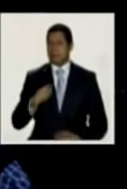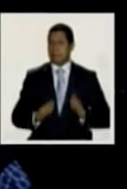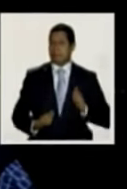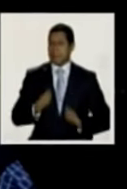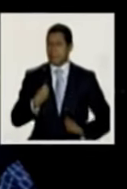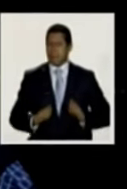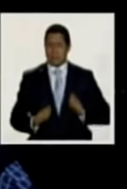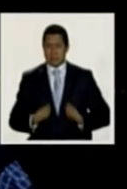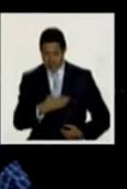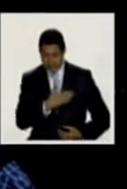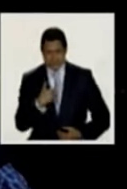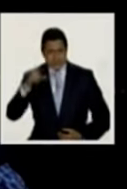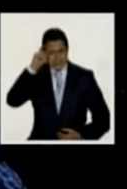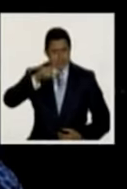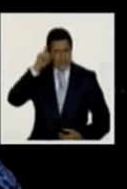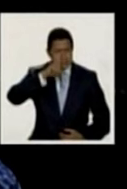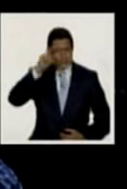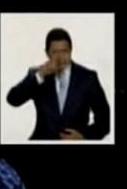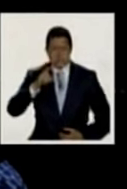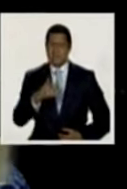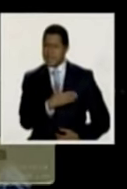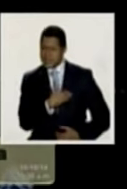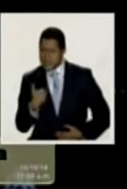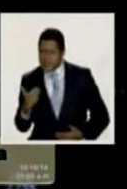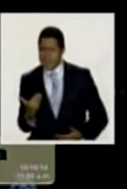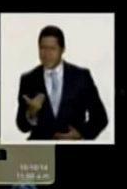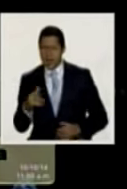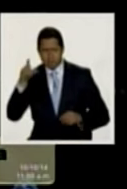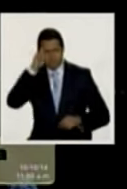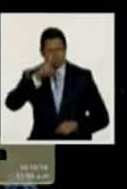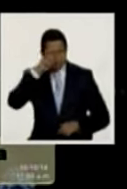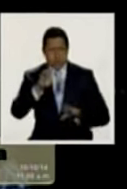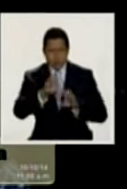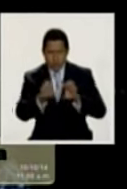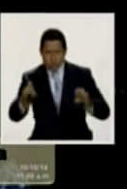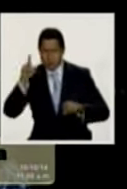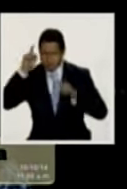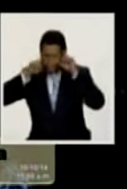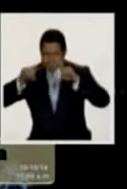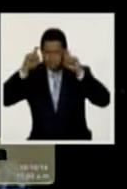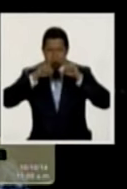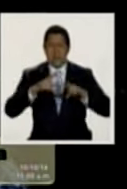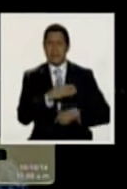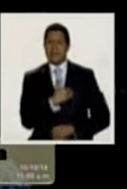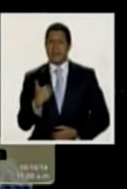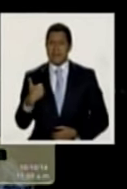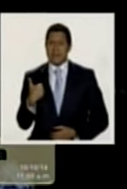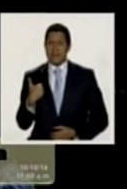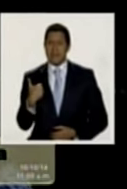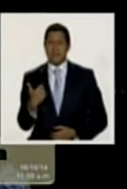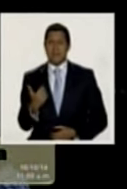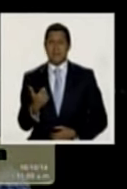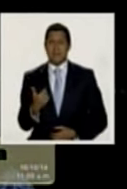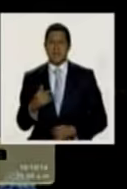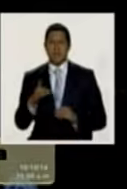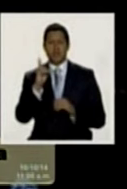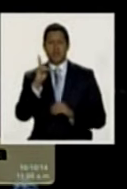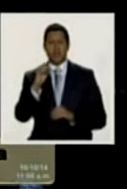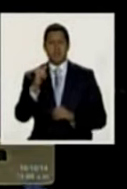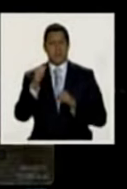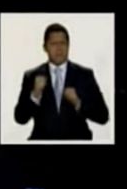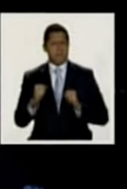preocupación didáctica, él quería enseñar, él quería educar, ¿verdad? Él quería que Doña